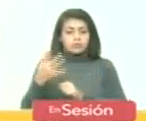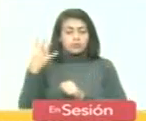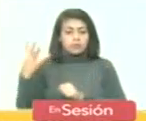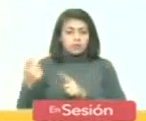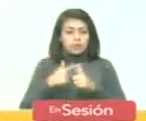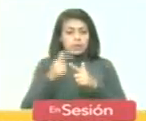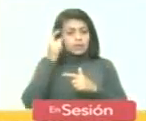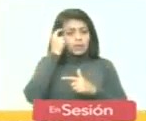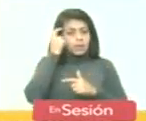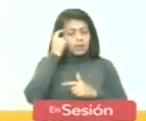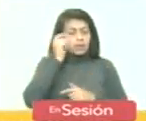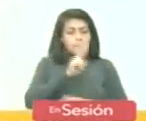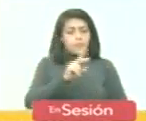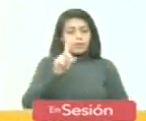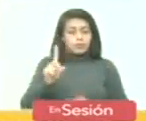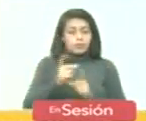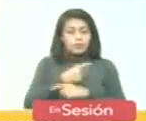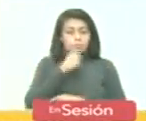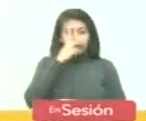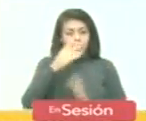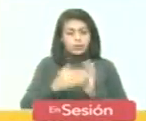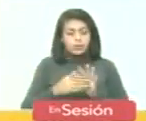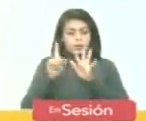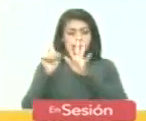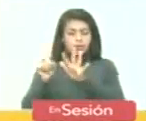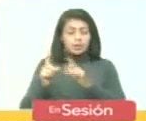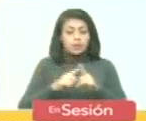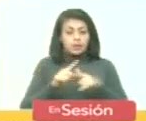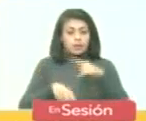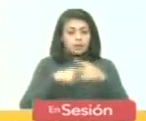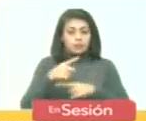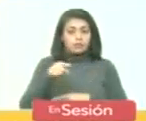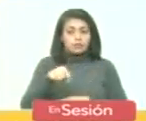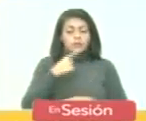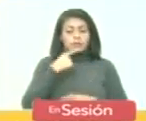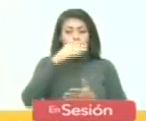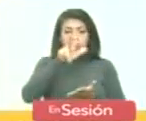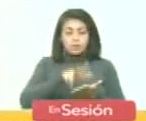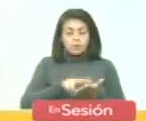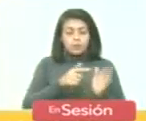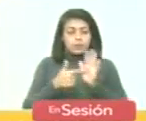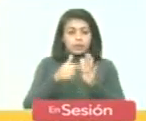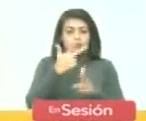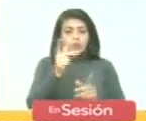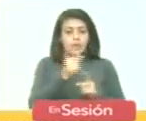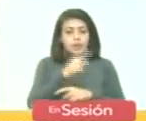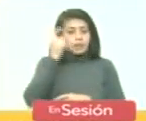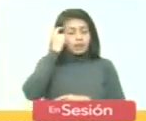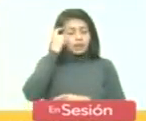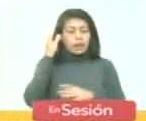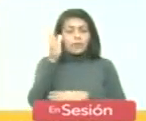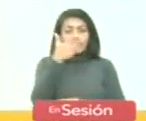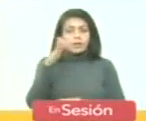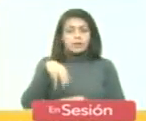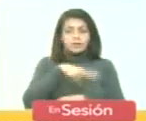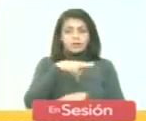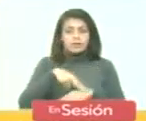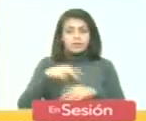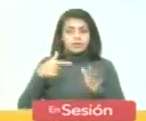4754 de fecha 21 de agosto de 2006, en el cual proclama el 3 de agosto como Día de la Bandera